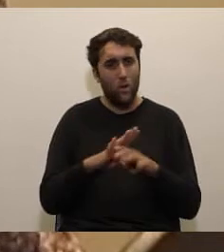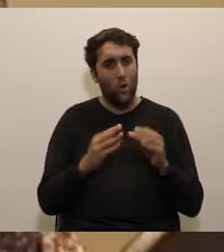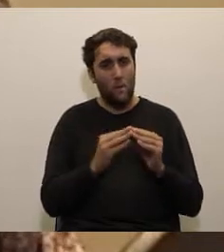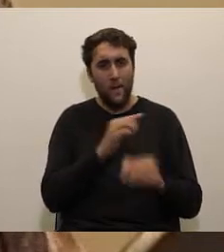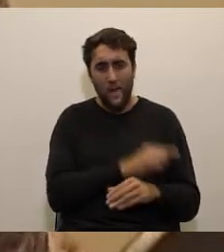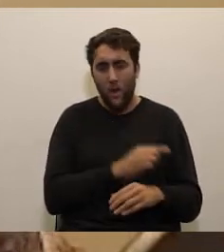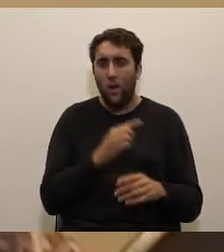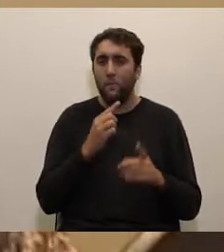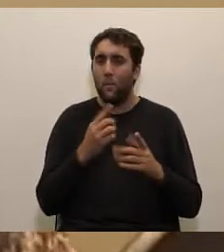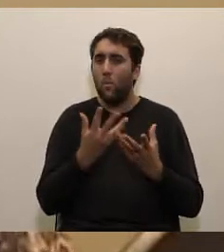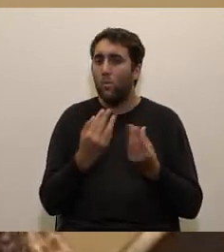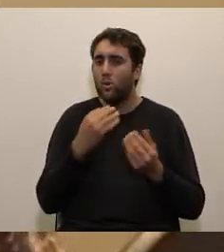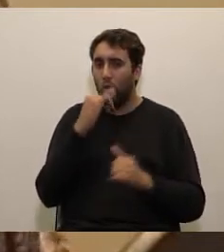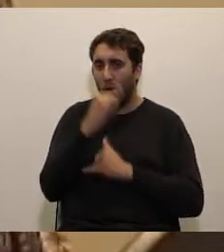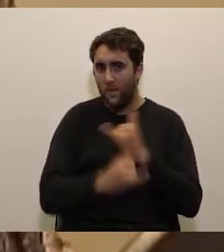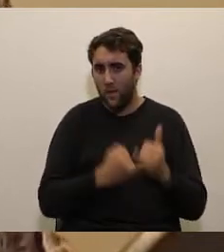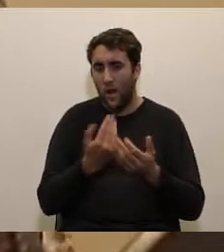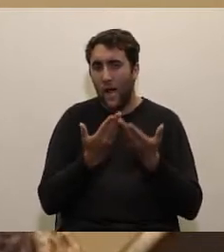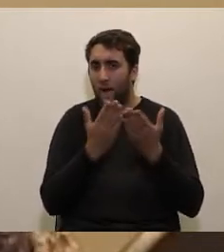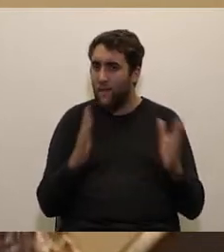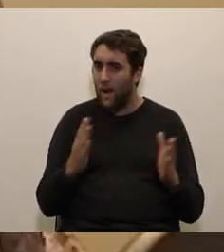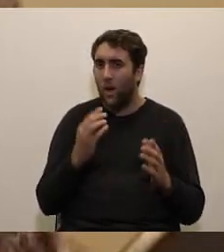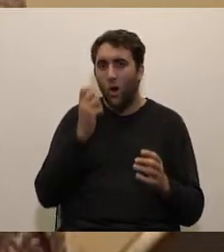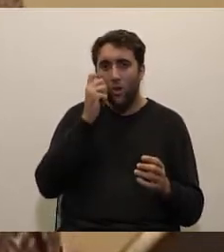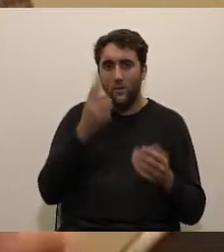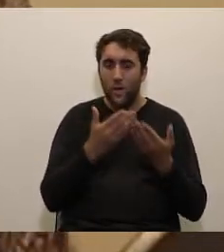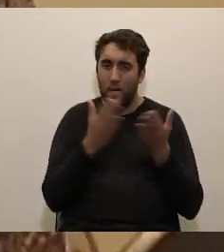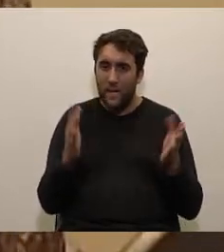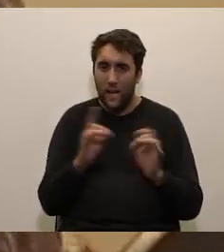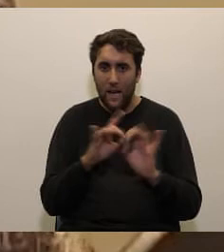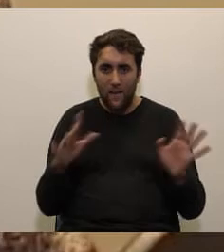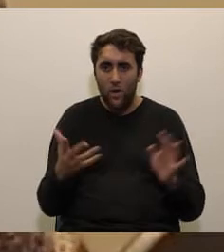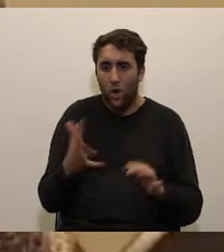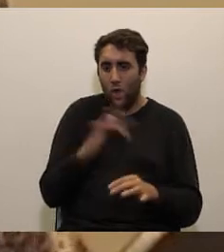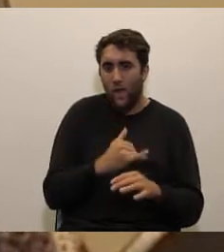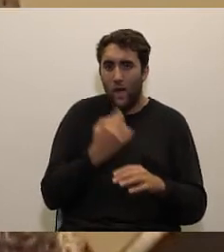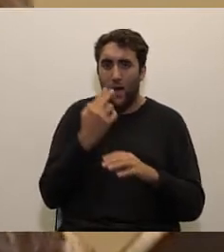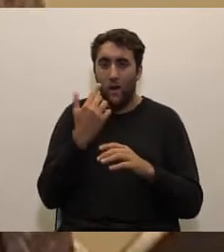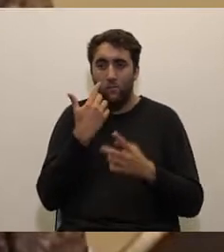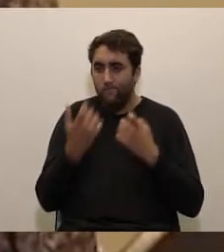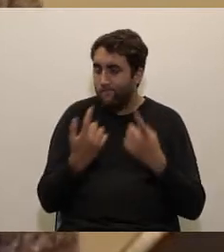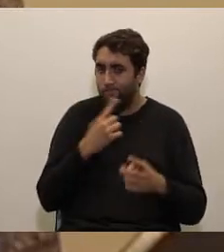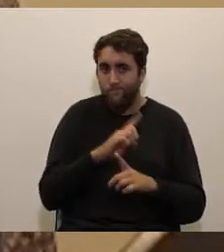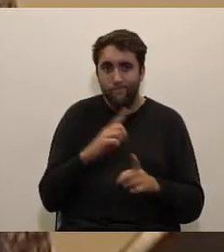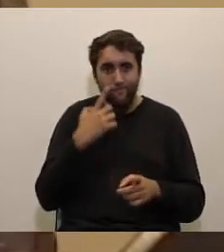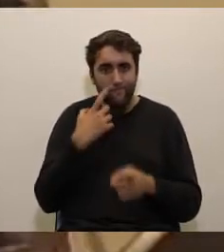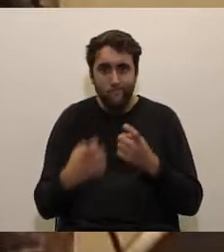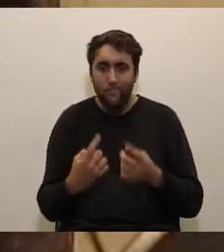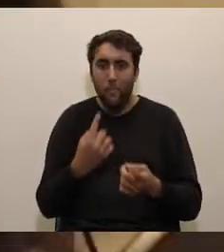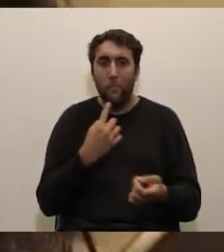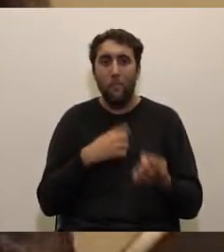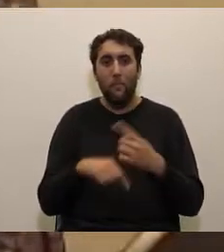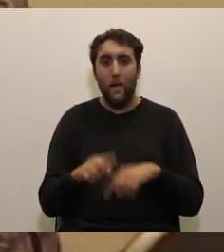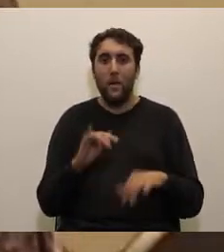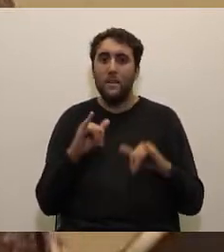que hay muchísimos datos abiertos, información abierta, conocimiento libre que usamos cotidianamente sin darnos cuenta, tal vez,